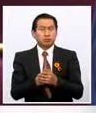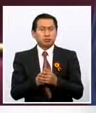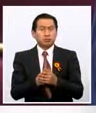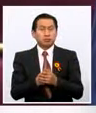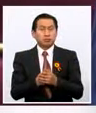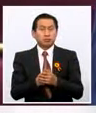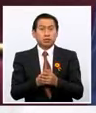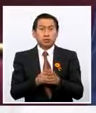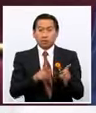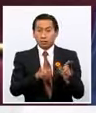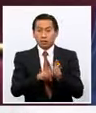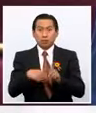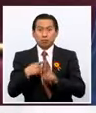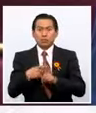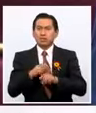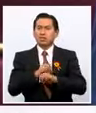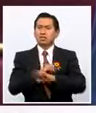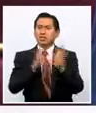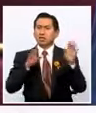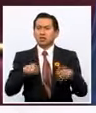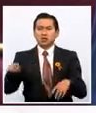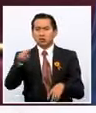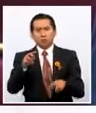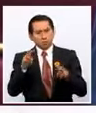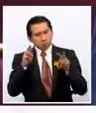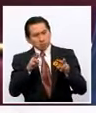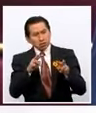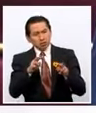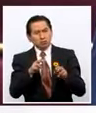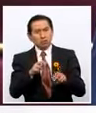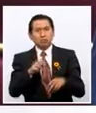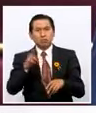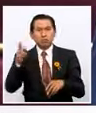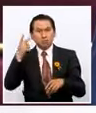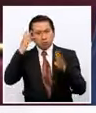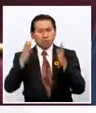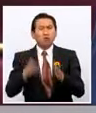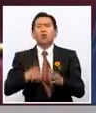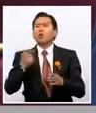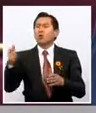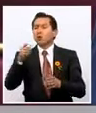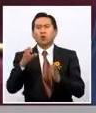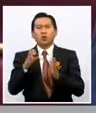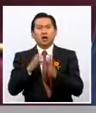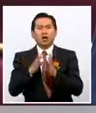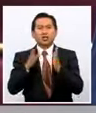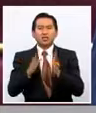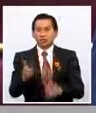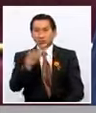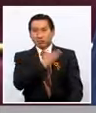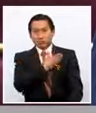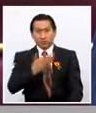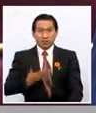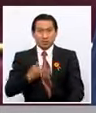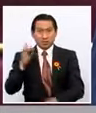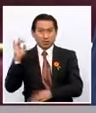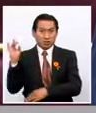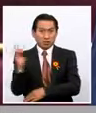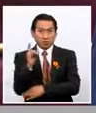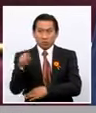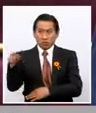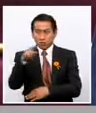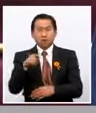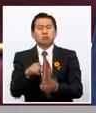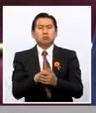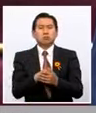también es claro para todos que el resto de los políticos y candidatos a la presidencia en el país han